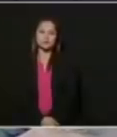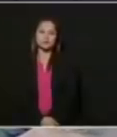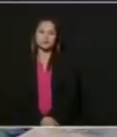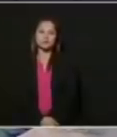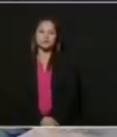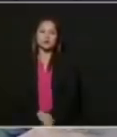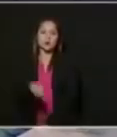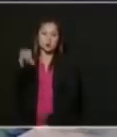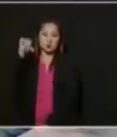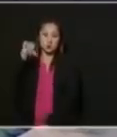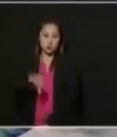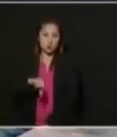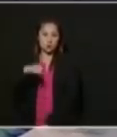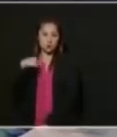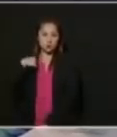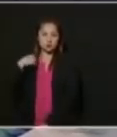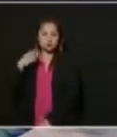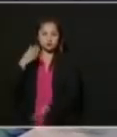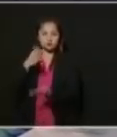en el Congreso